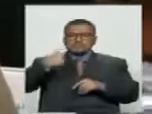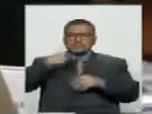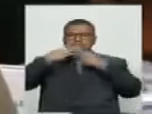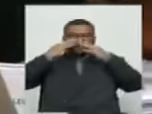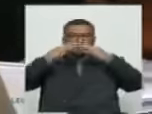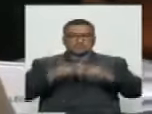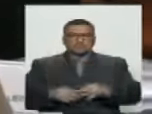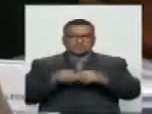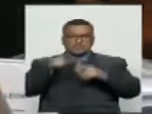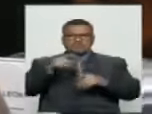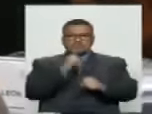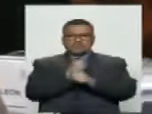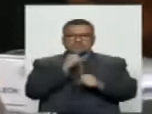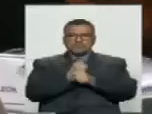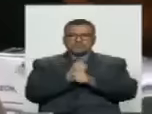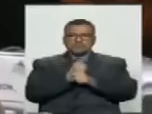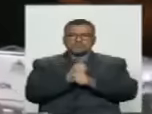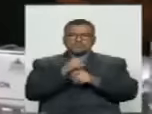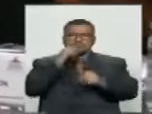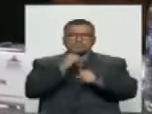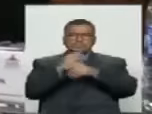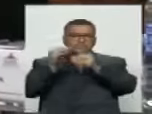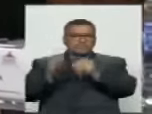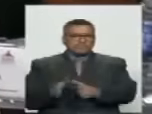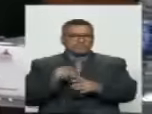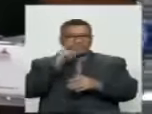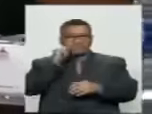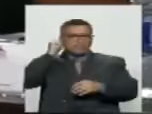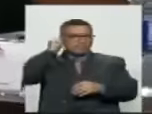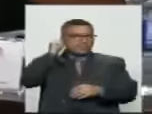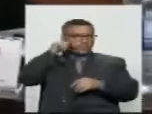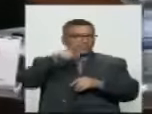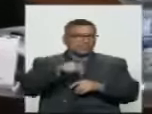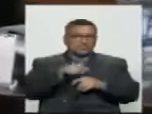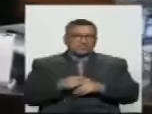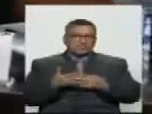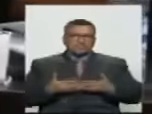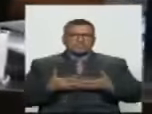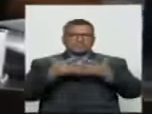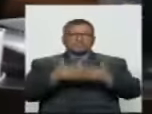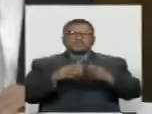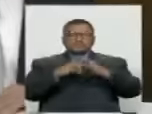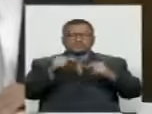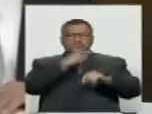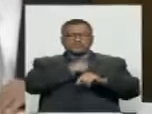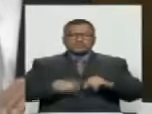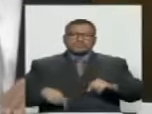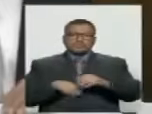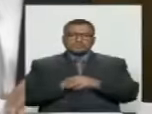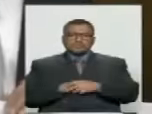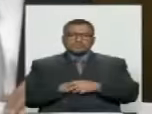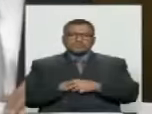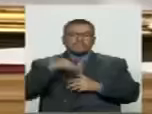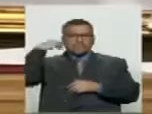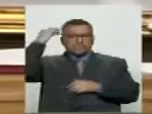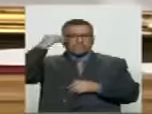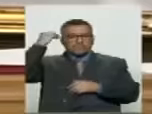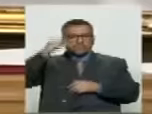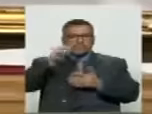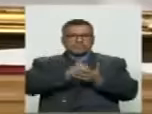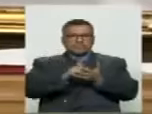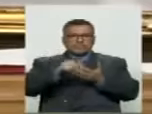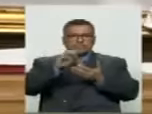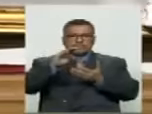garantizar los derechos laborales de las trabajadoras y los trabajadores a su disposición. Es todo, ciudadano presidente. En consideración el